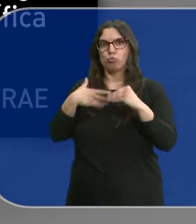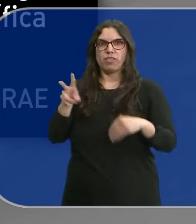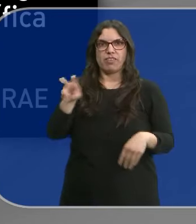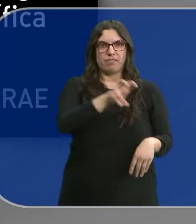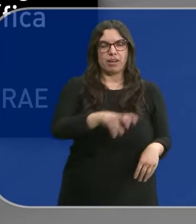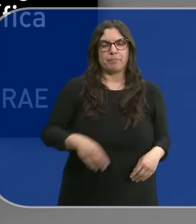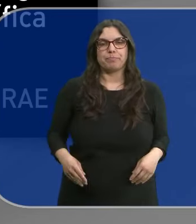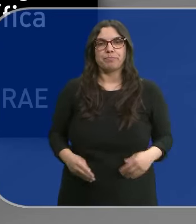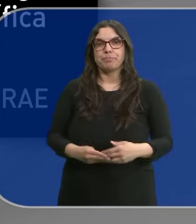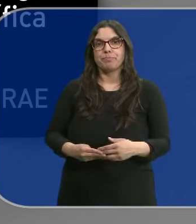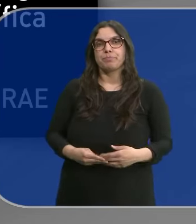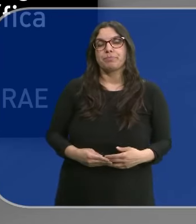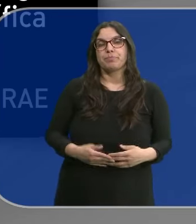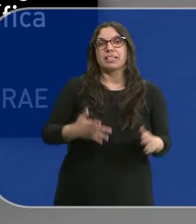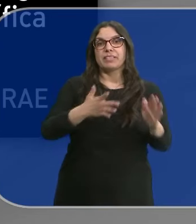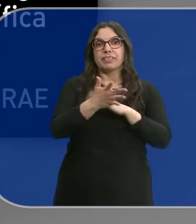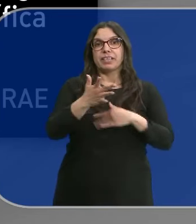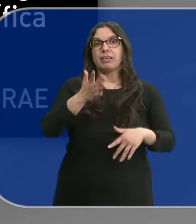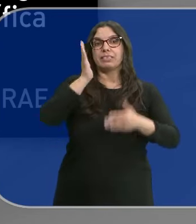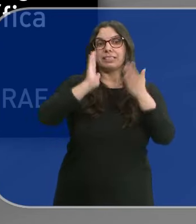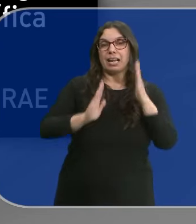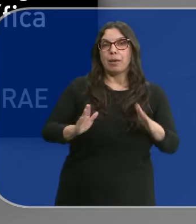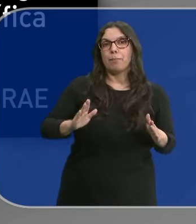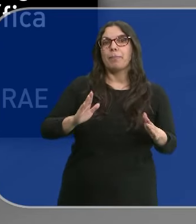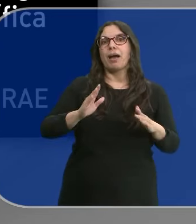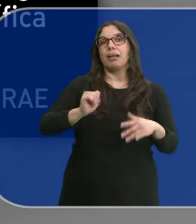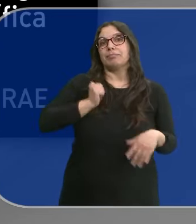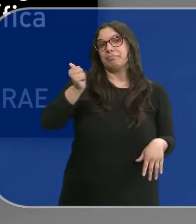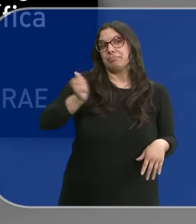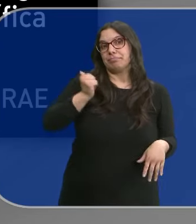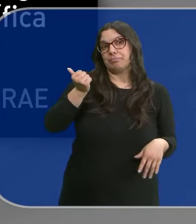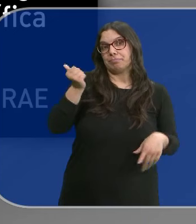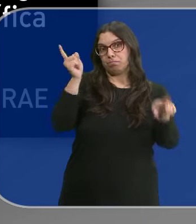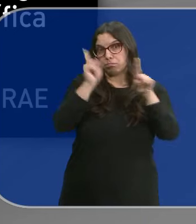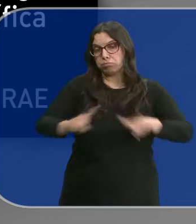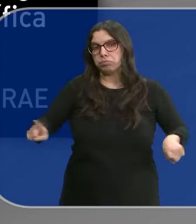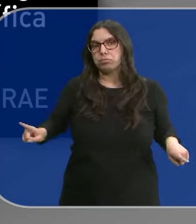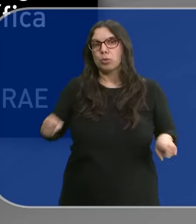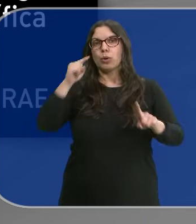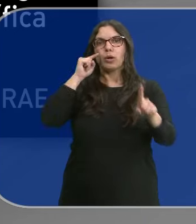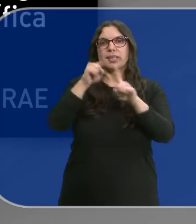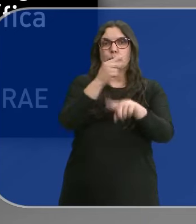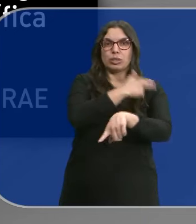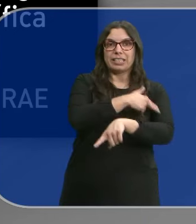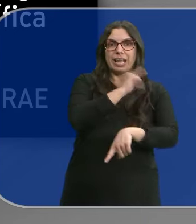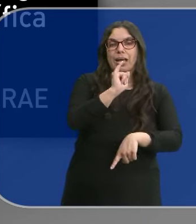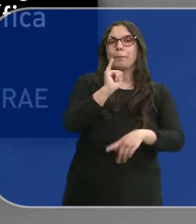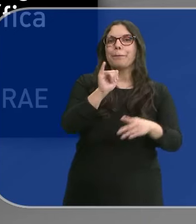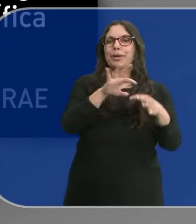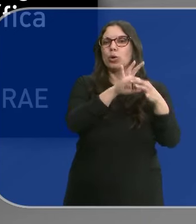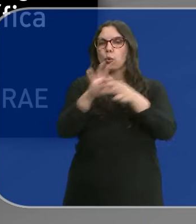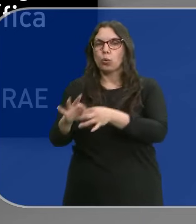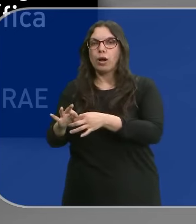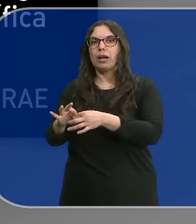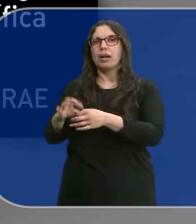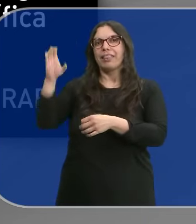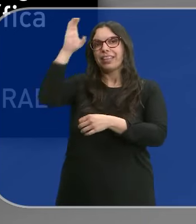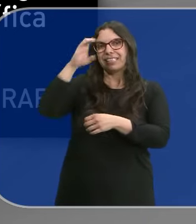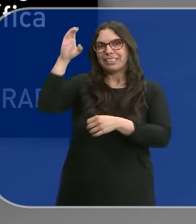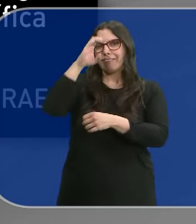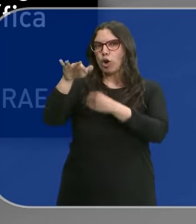Se considera pseudoterapia a la sustancia, producto, actividad o servicio con finalidad sanitaria, que no tenga soporte en el